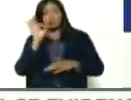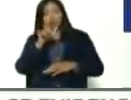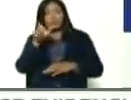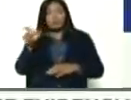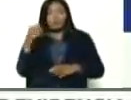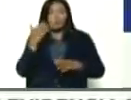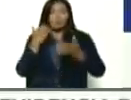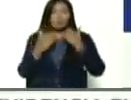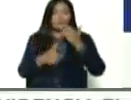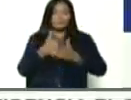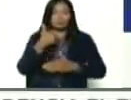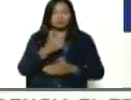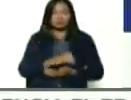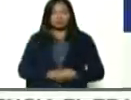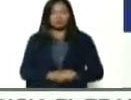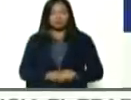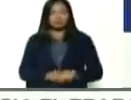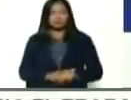nuevos